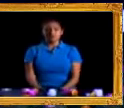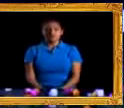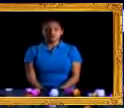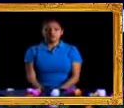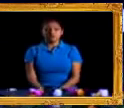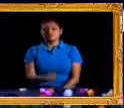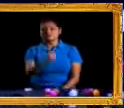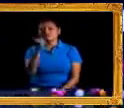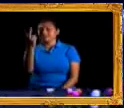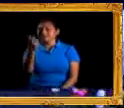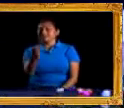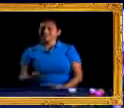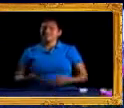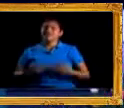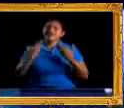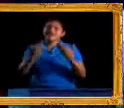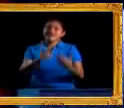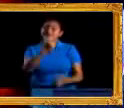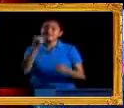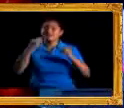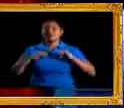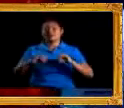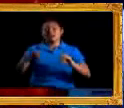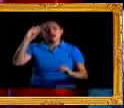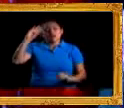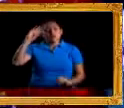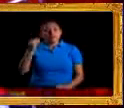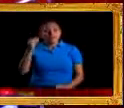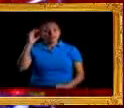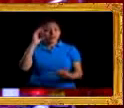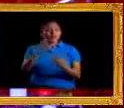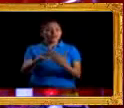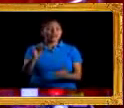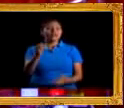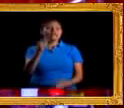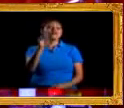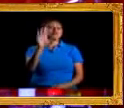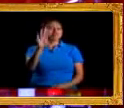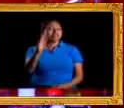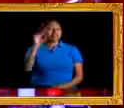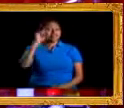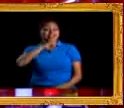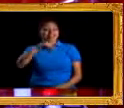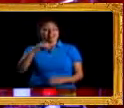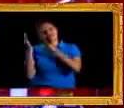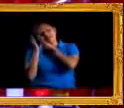Otra vez, hermano, le voy a dar una oportunidad, porque tal vez como es muy temprano, usted todavía está durmiendo.